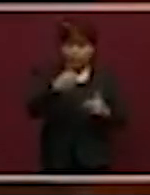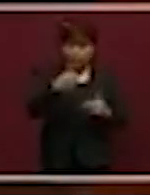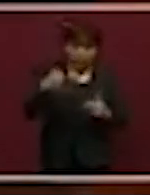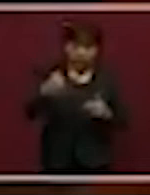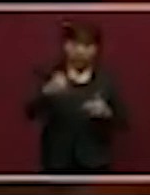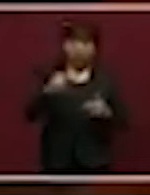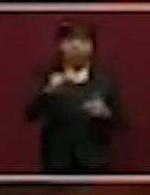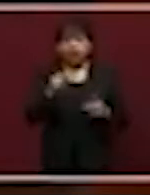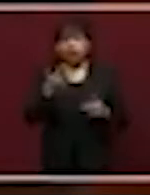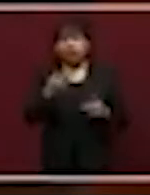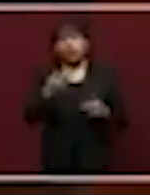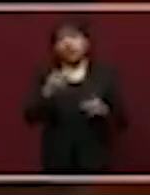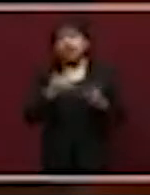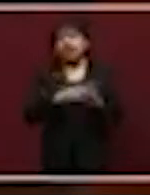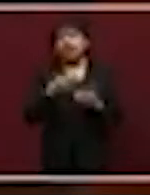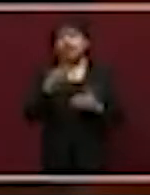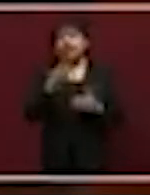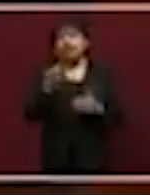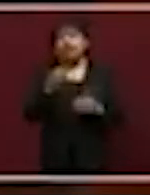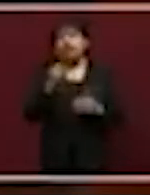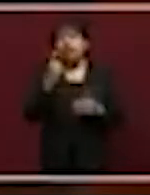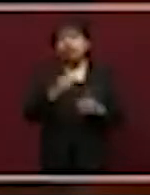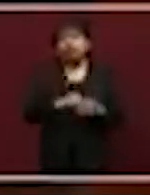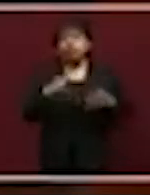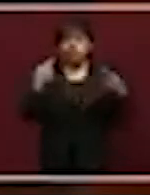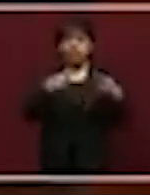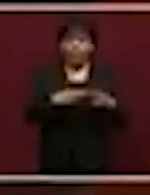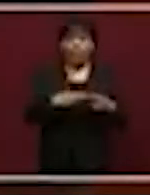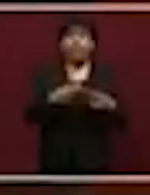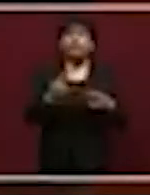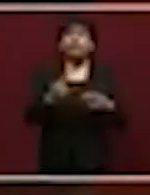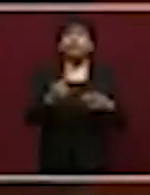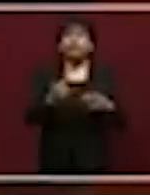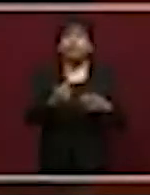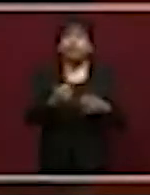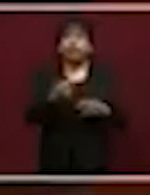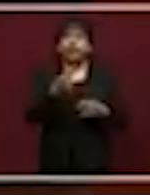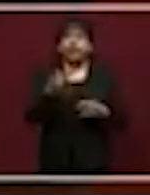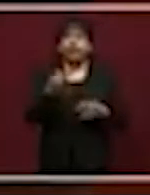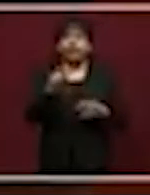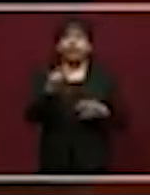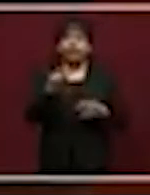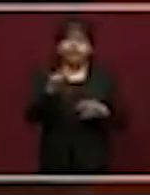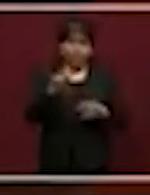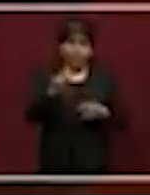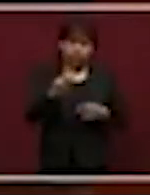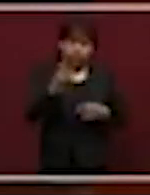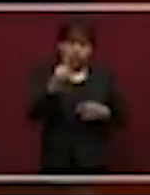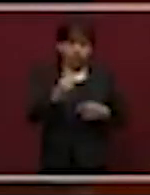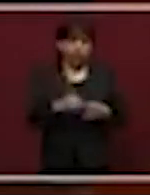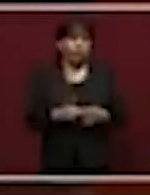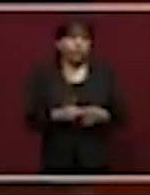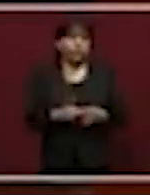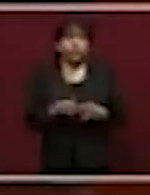1.677.401. De docentes, casos confirmados son 139 hasta este